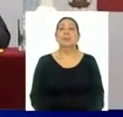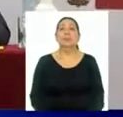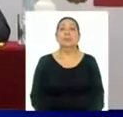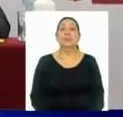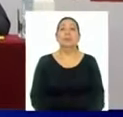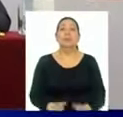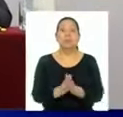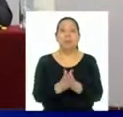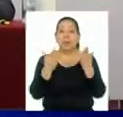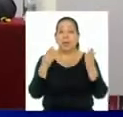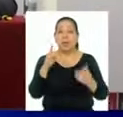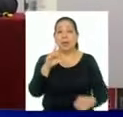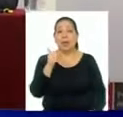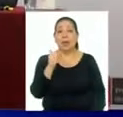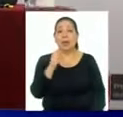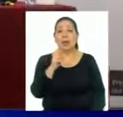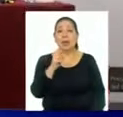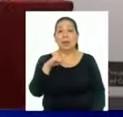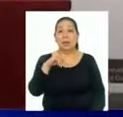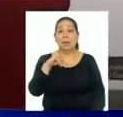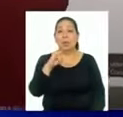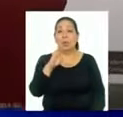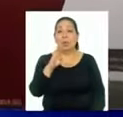de La República.